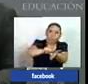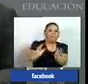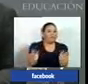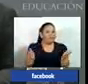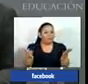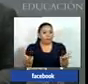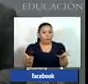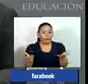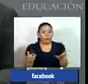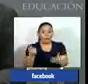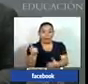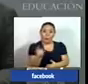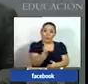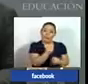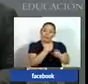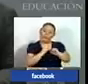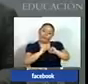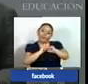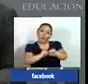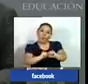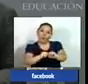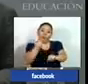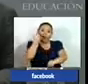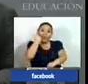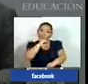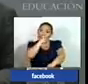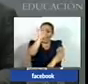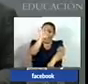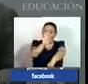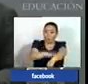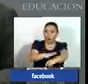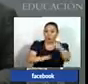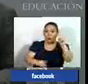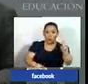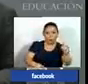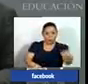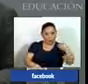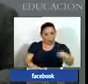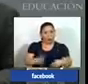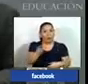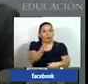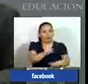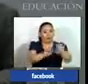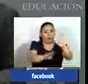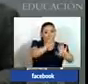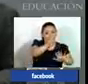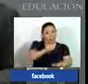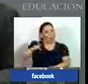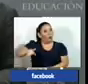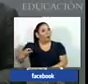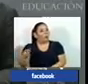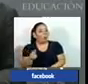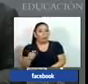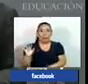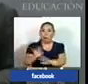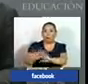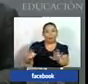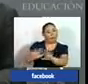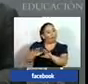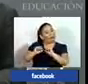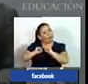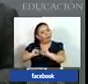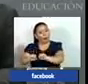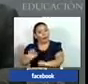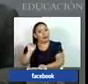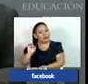la cantidad de fallecidos por dengue, el año pasado era de 12 fallecidos, a la fecha llevamos 0 fallecidos por dengue. Es una